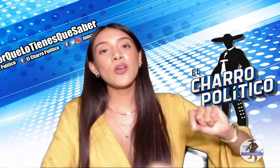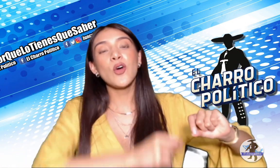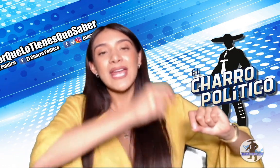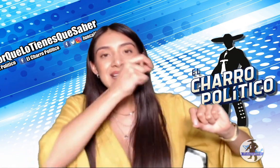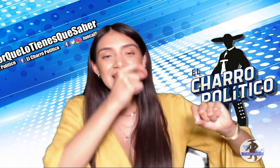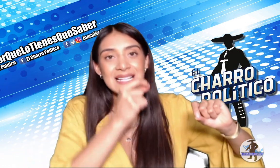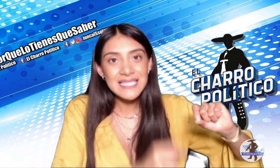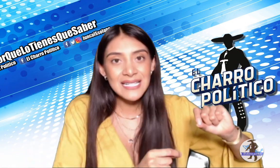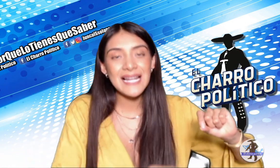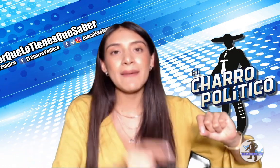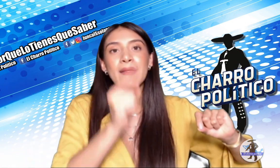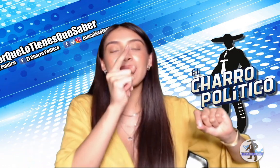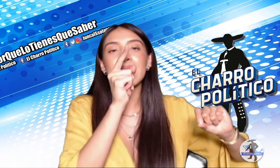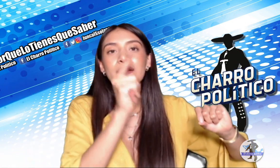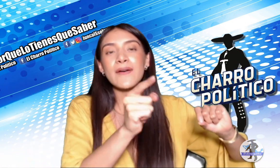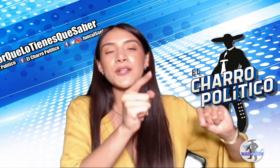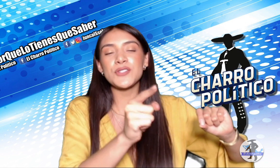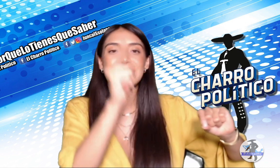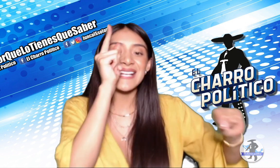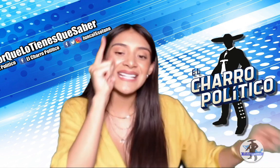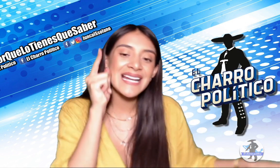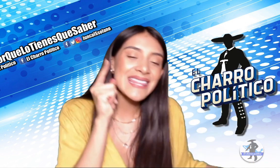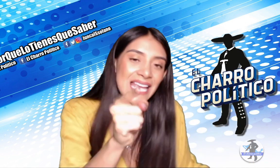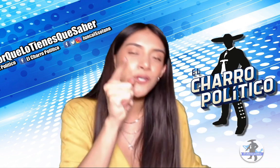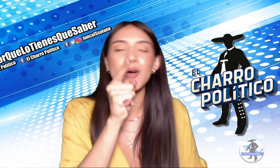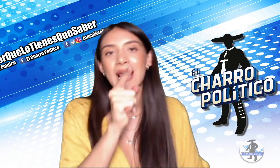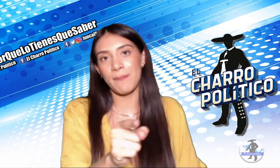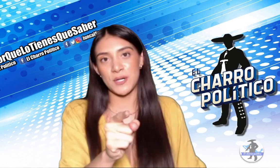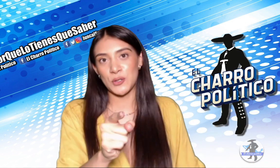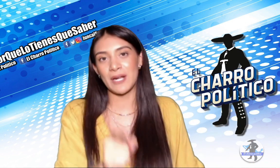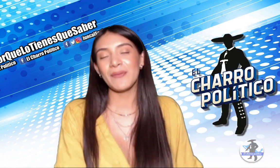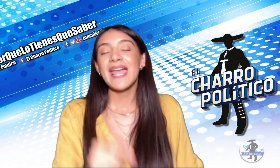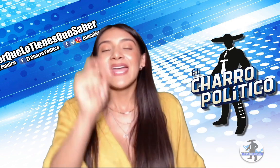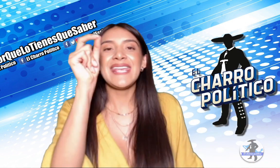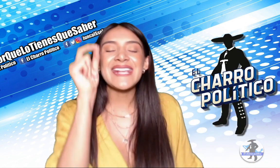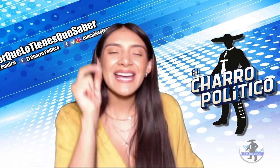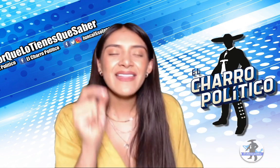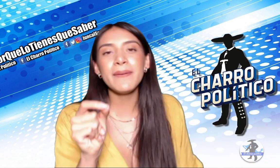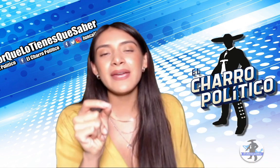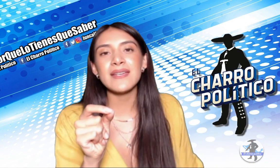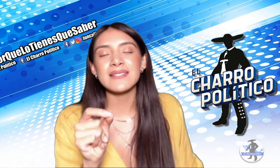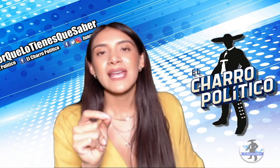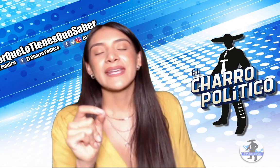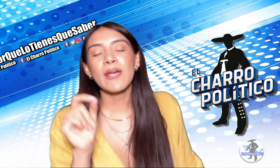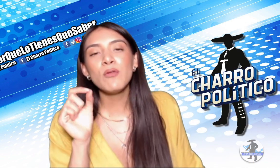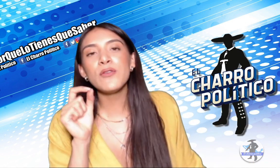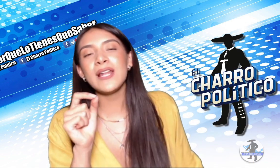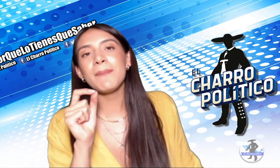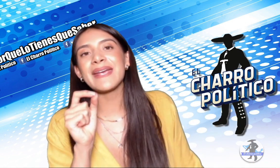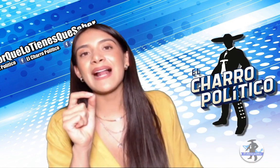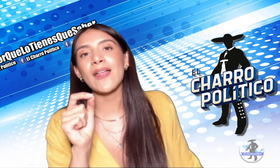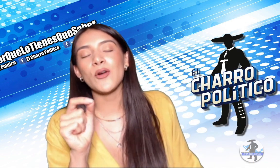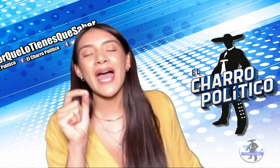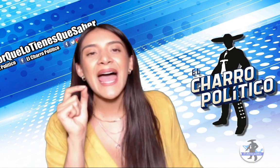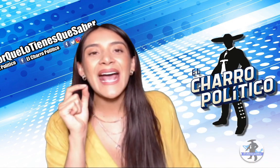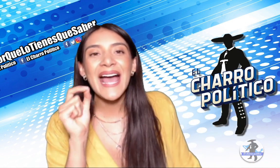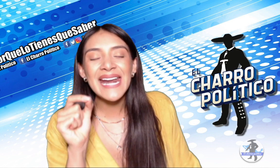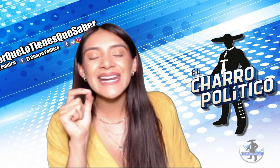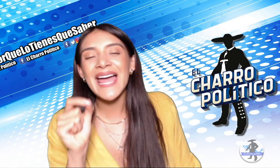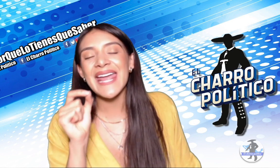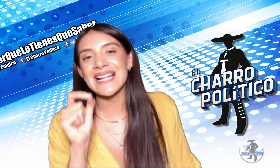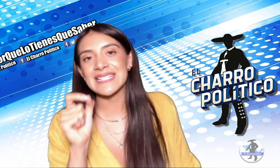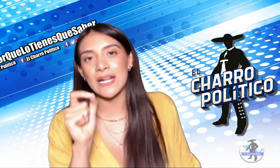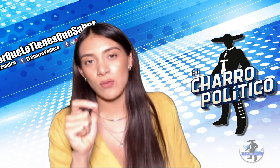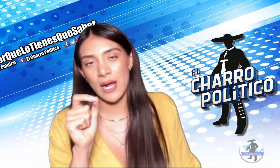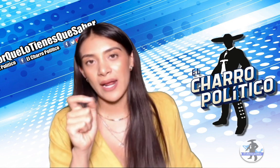que algo es así, levantarle falsos y hacerle daño a la persona. Y cada vez que un Felipe Calderón